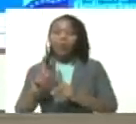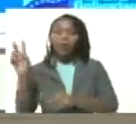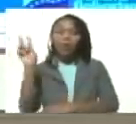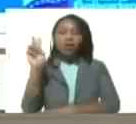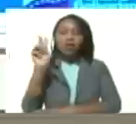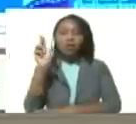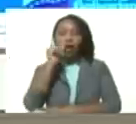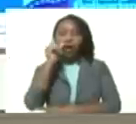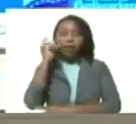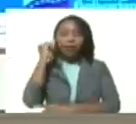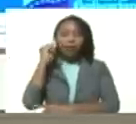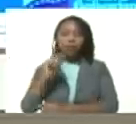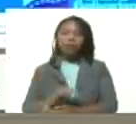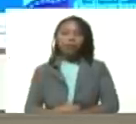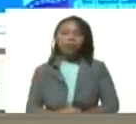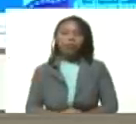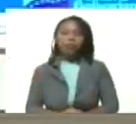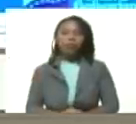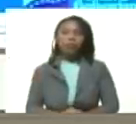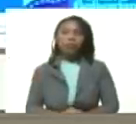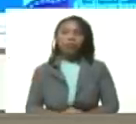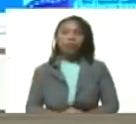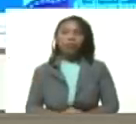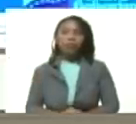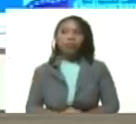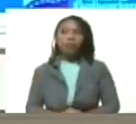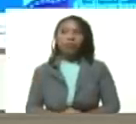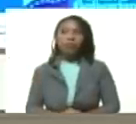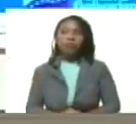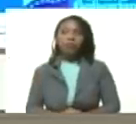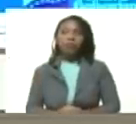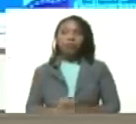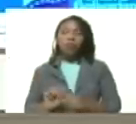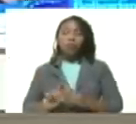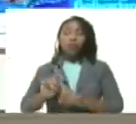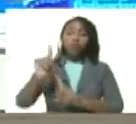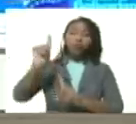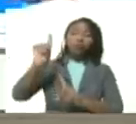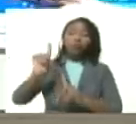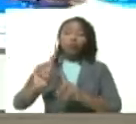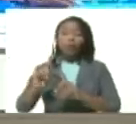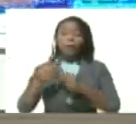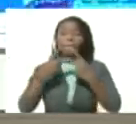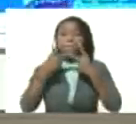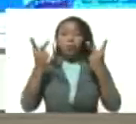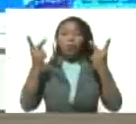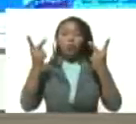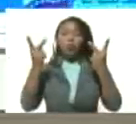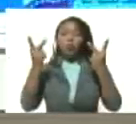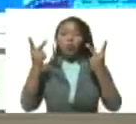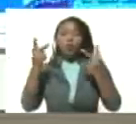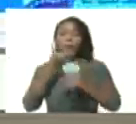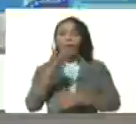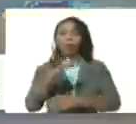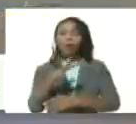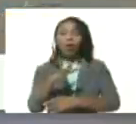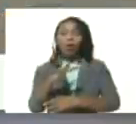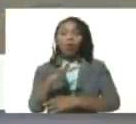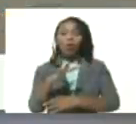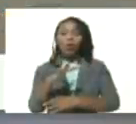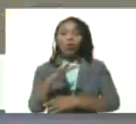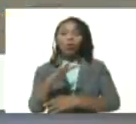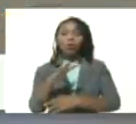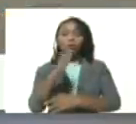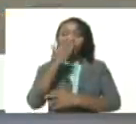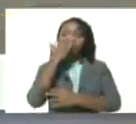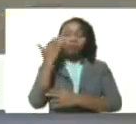venezolano o venezolana. Barómetro de xenofobia publicado hace apenas unos